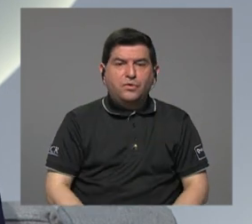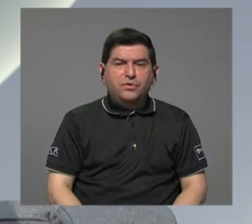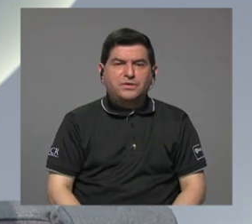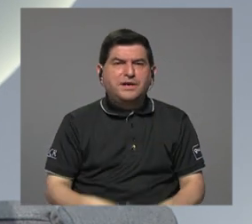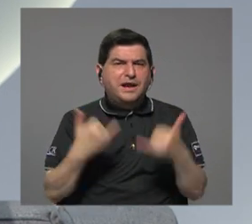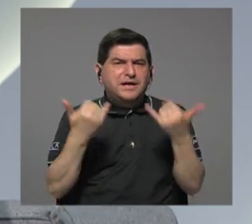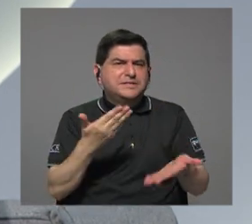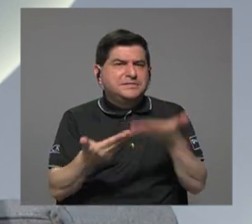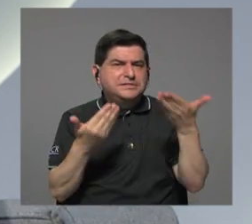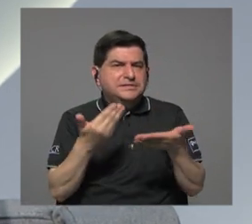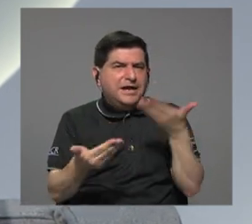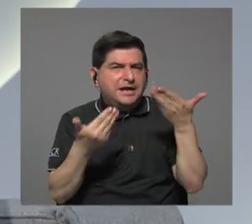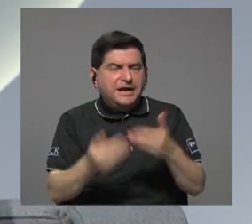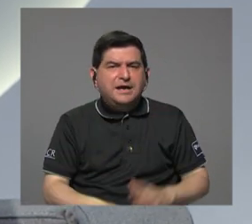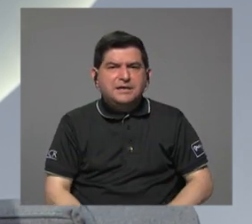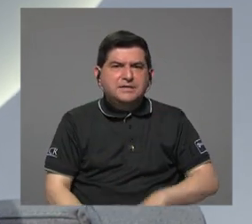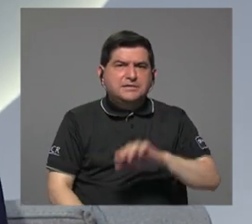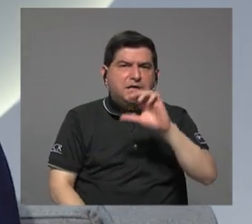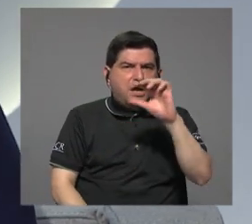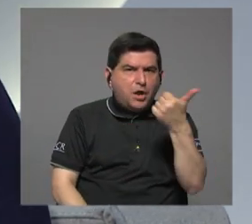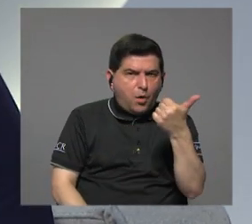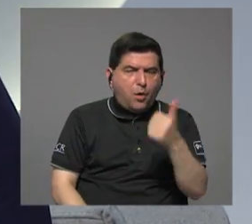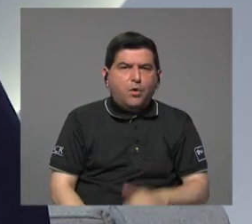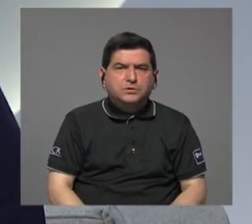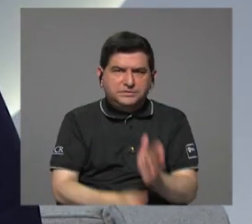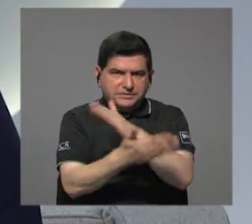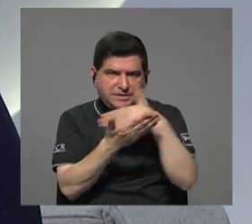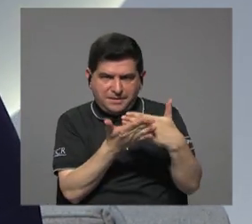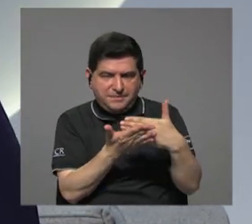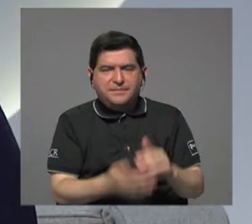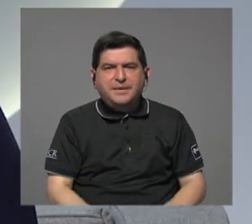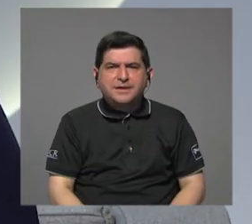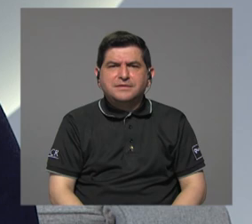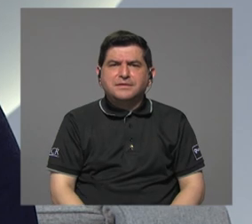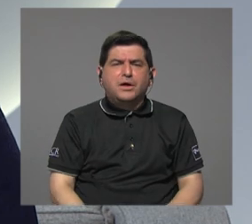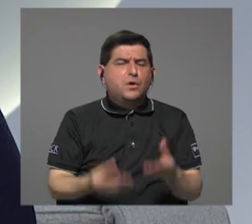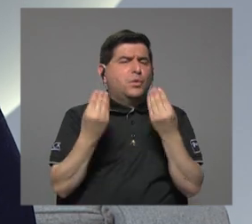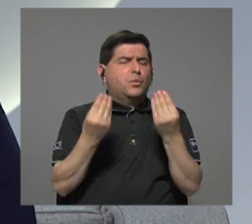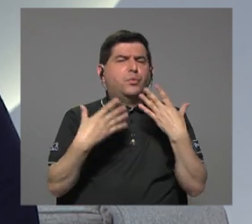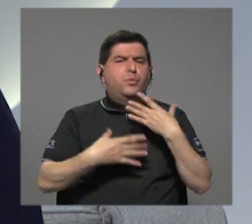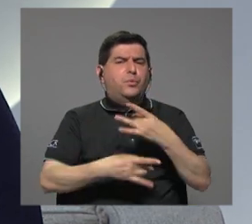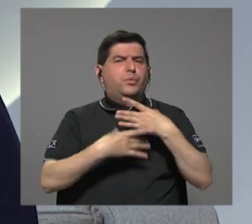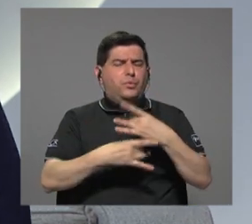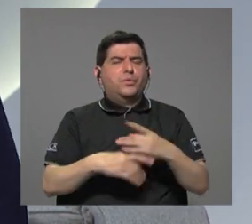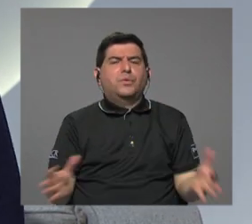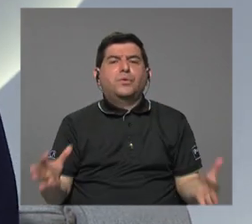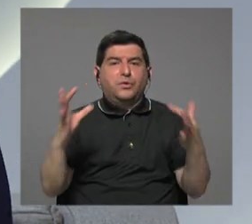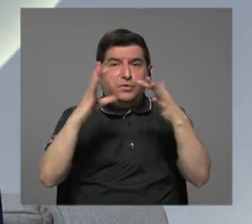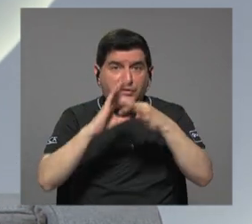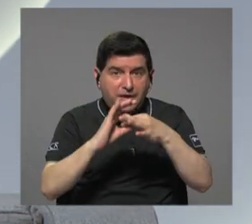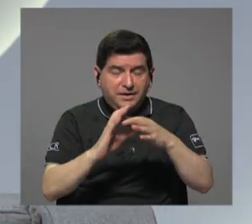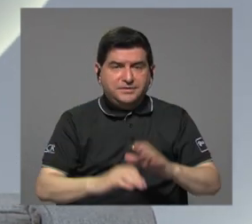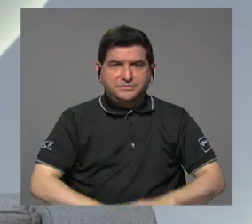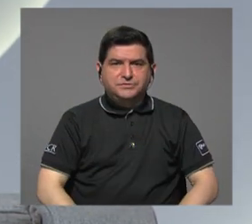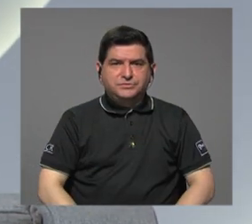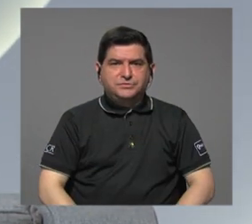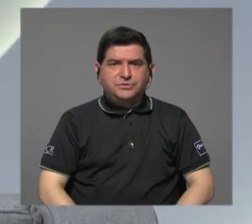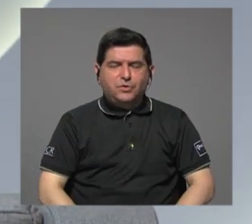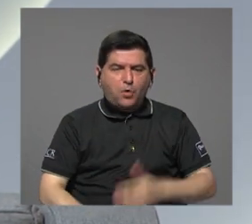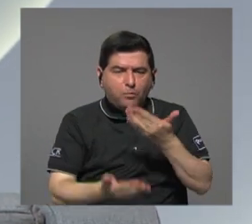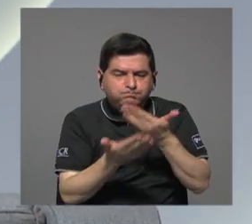ya de inmediato con otra de nuestras secciones que son de muchísimo interés y que están relacionados con la